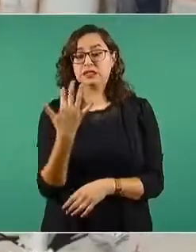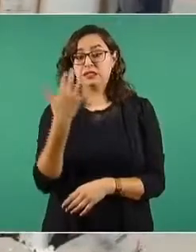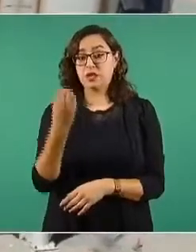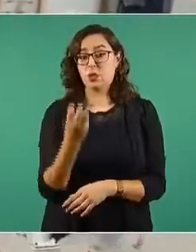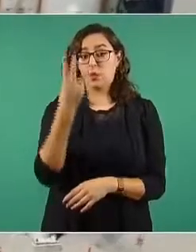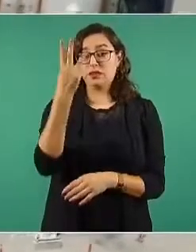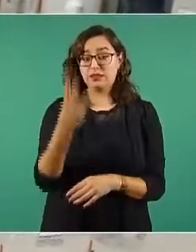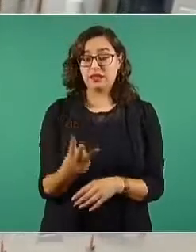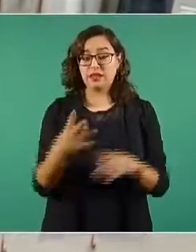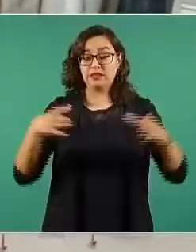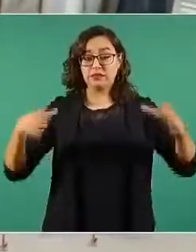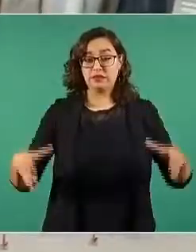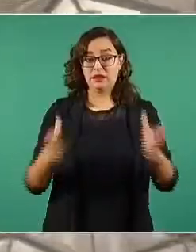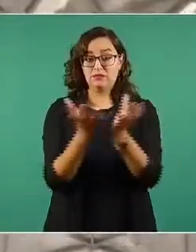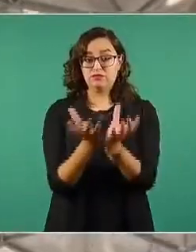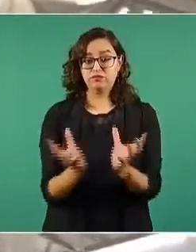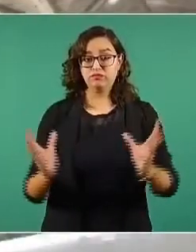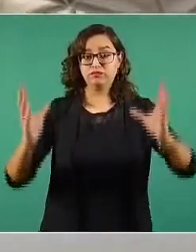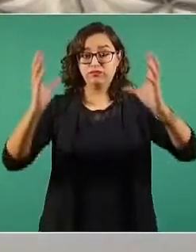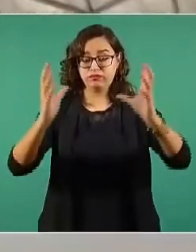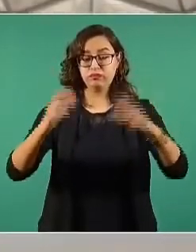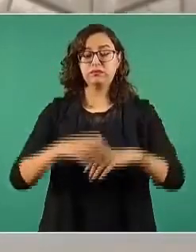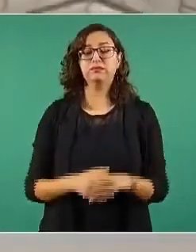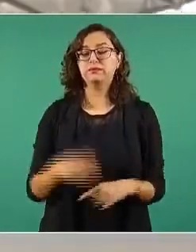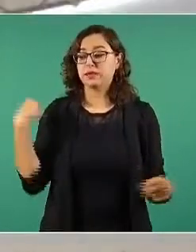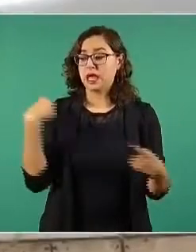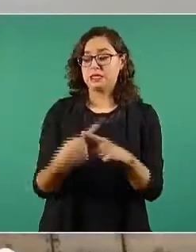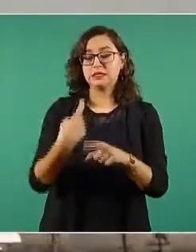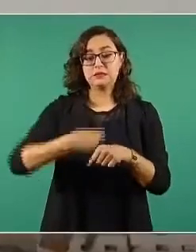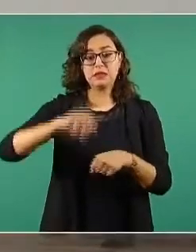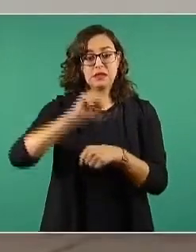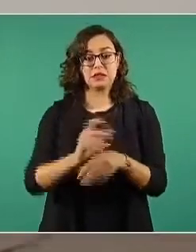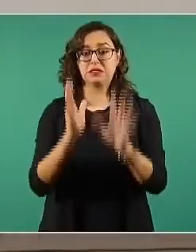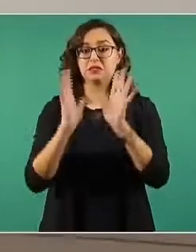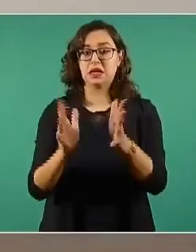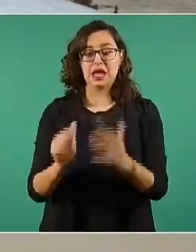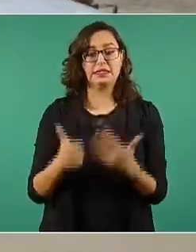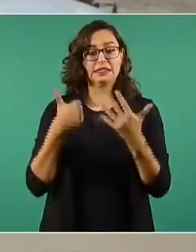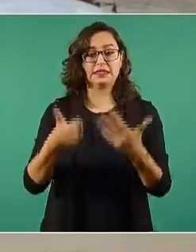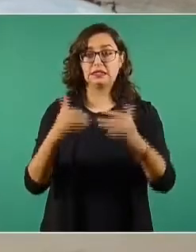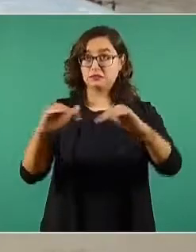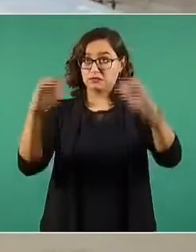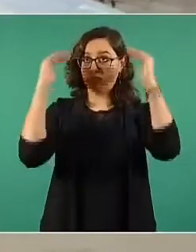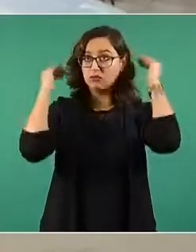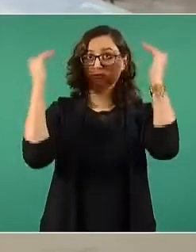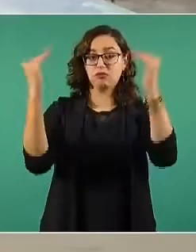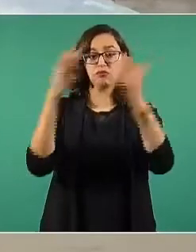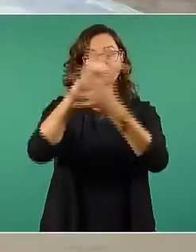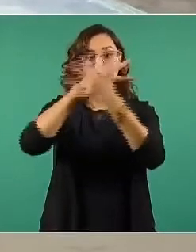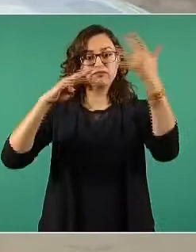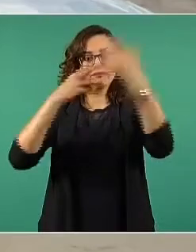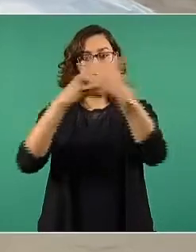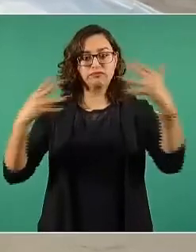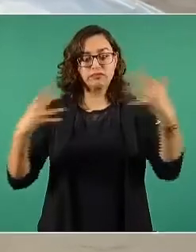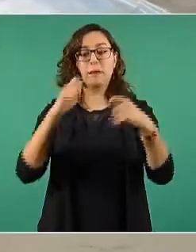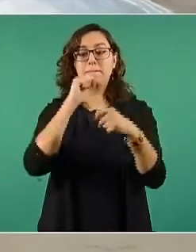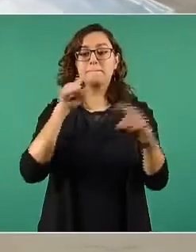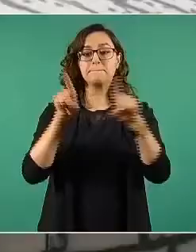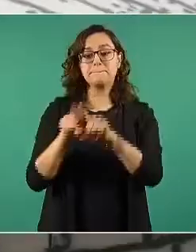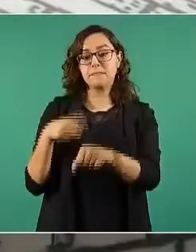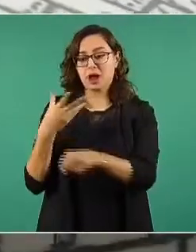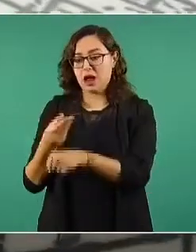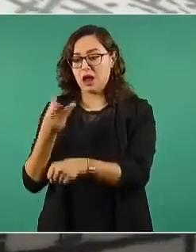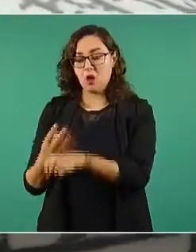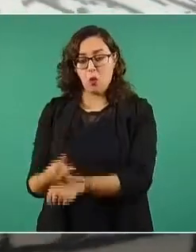verticales y 30 tanques esféricos. Esta semana se reporta el avance de 6 tanques con domo geodésico y se está trabajando en el armado de 4